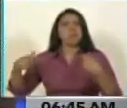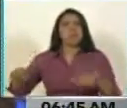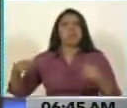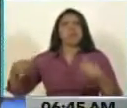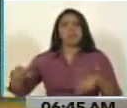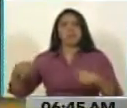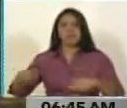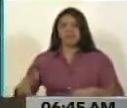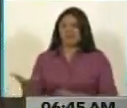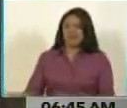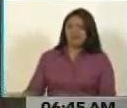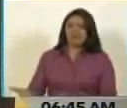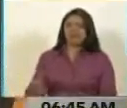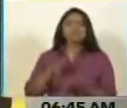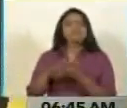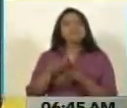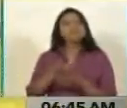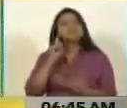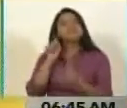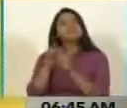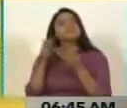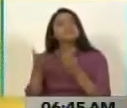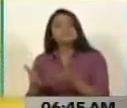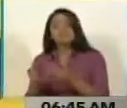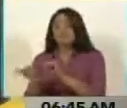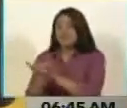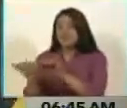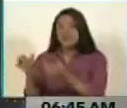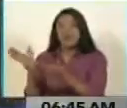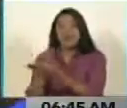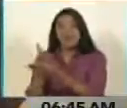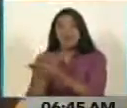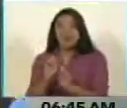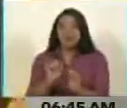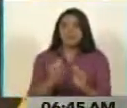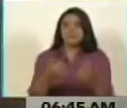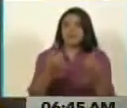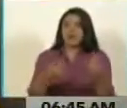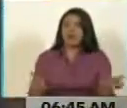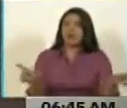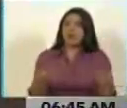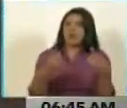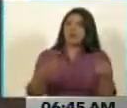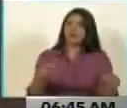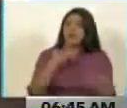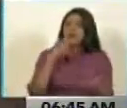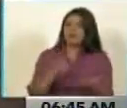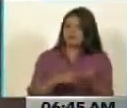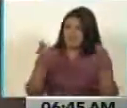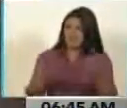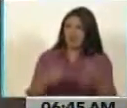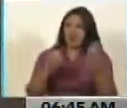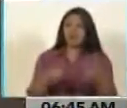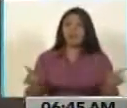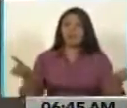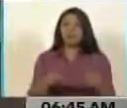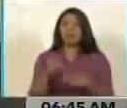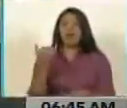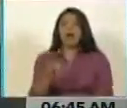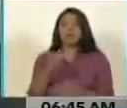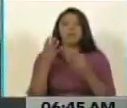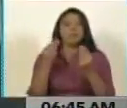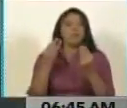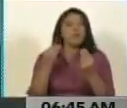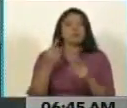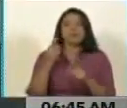de festivales? ¿Cuál es la esencia? Terminando algo literario, comenzando algo tan, una expresión tan auténtica como es la música y que tiene muchísima expresión